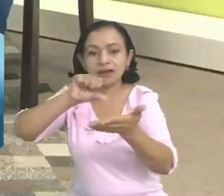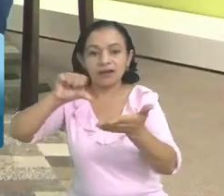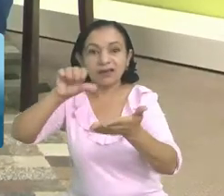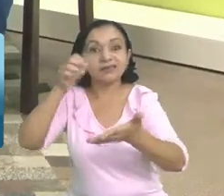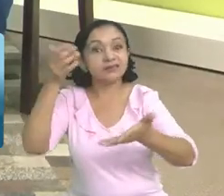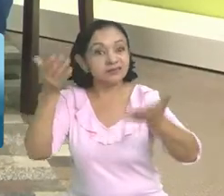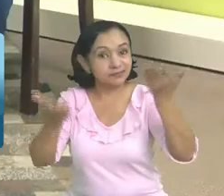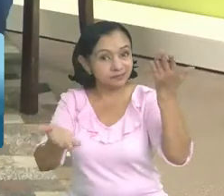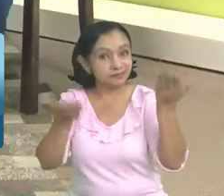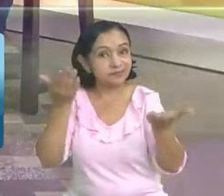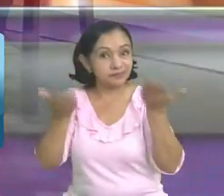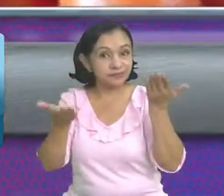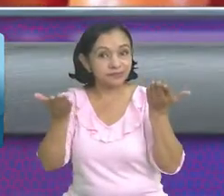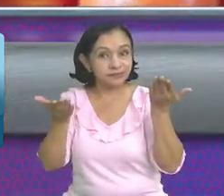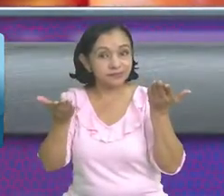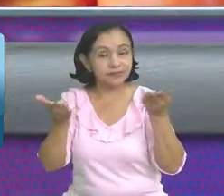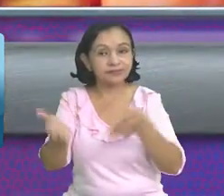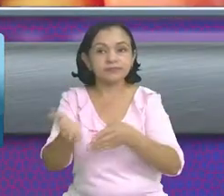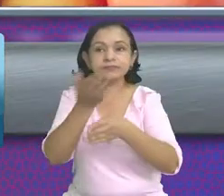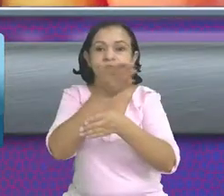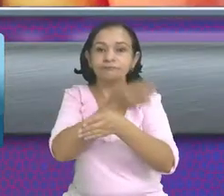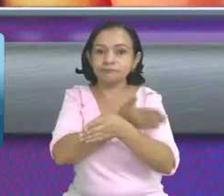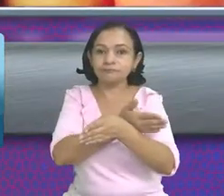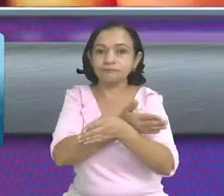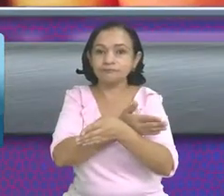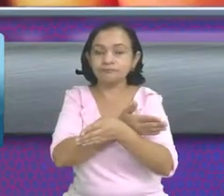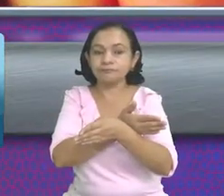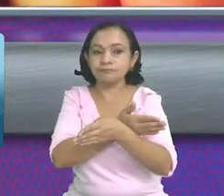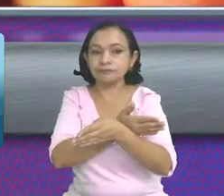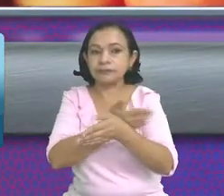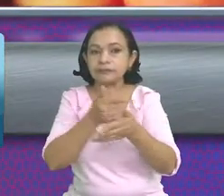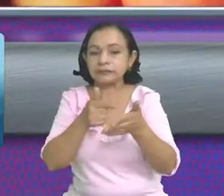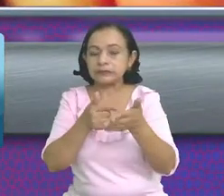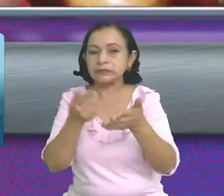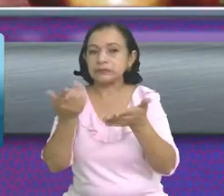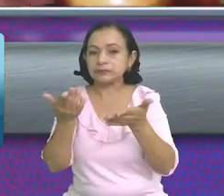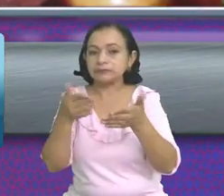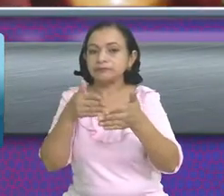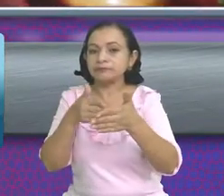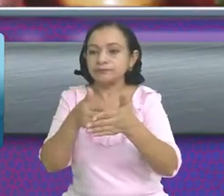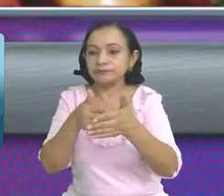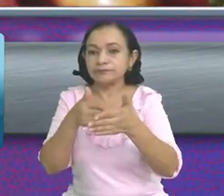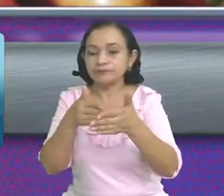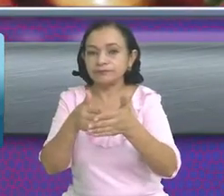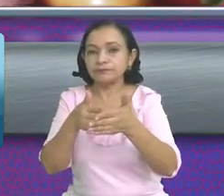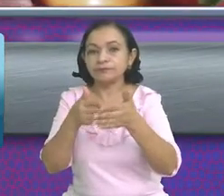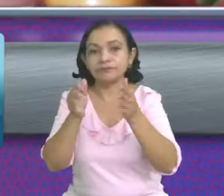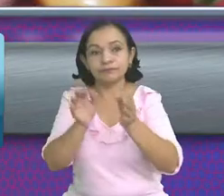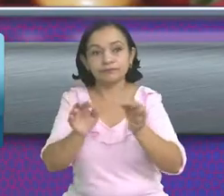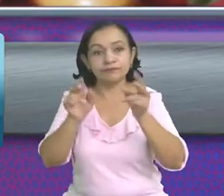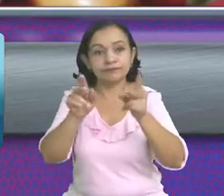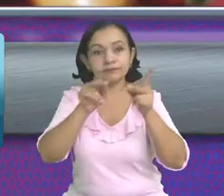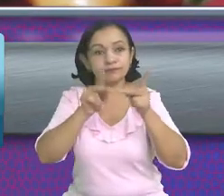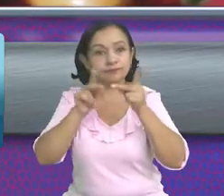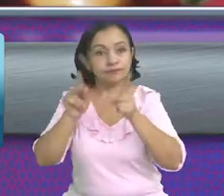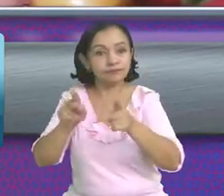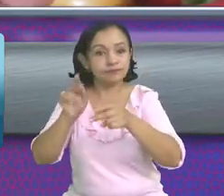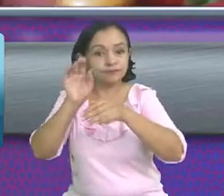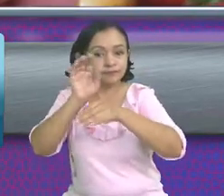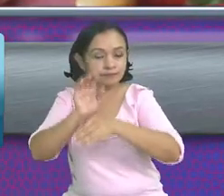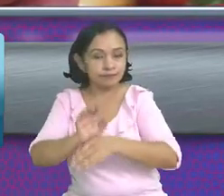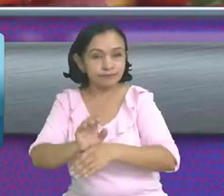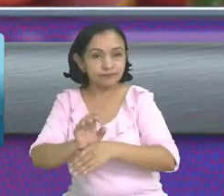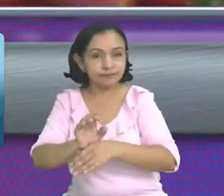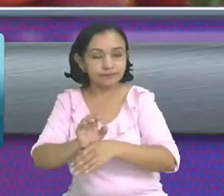aceites, que antes se usaban mucho, ahora hay que irlos disminuyendo. Y sobre todo esto, que la persona, por ejemplo, que no estaba acostumbrada a